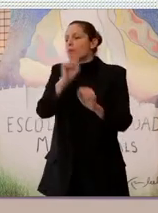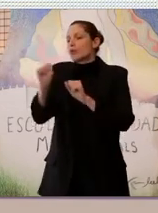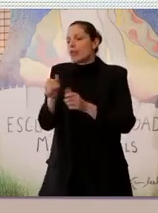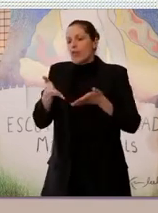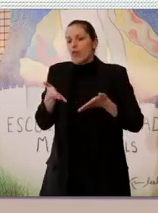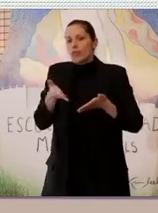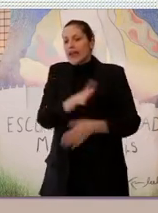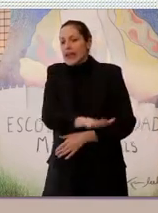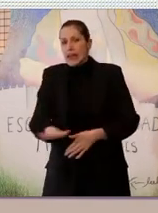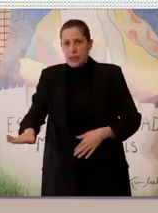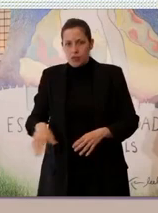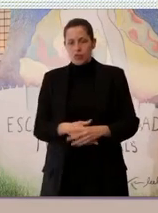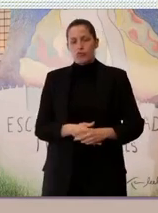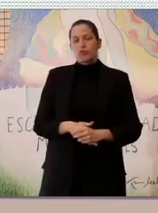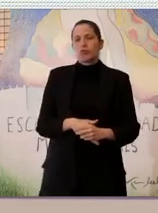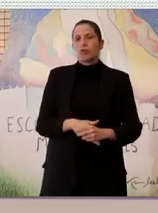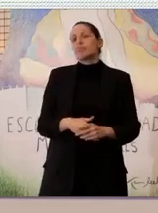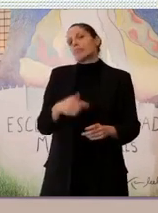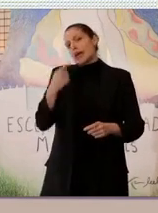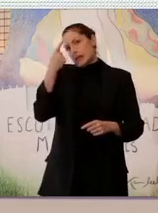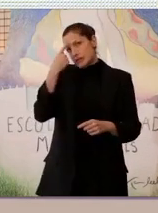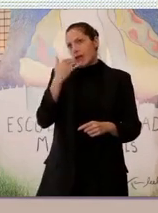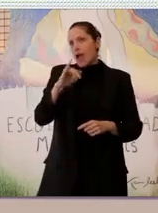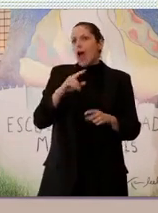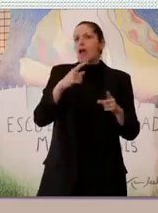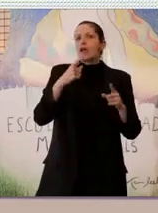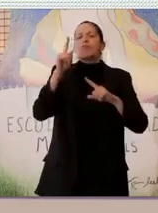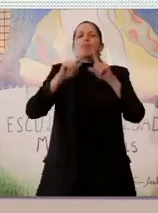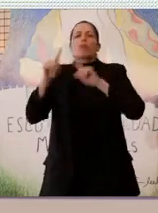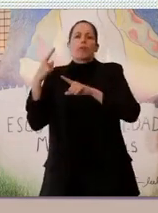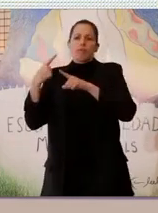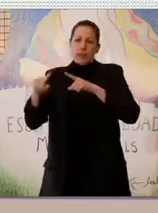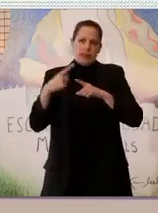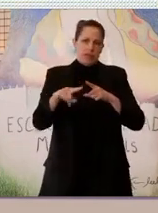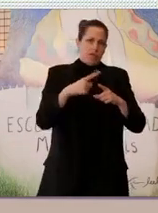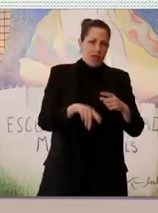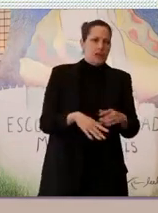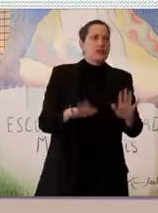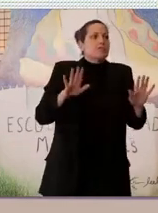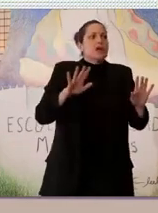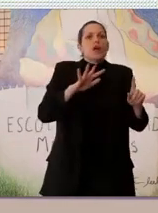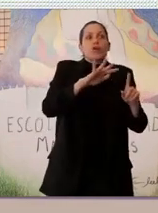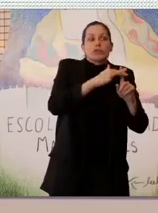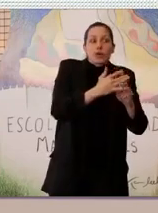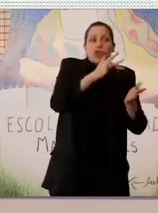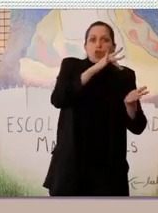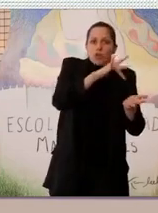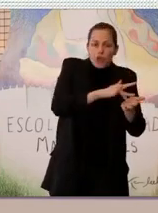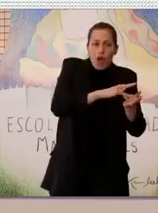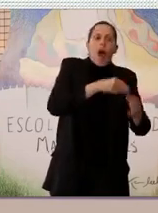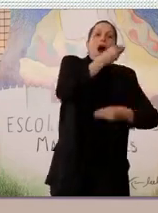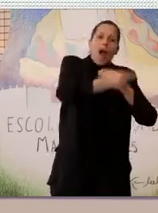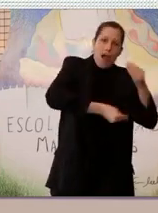problemas diferentes, pero como decían los romanos, cuando lleguemos a ese río, nos montamos el puente. Mientras tanto, vamos a